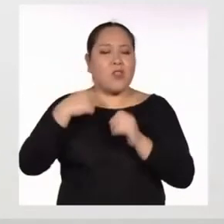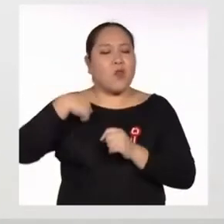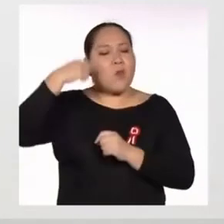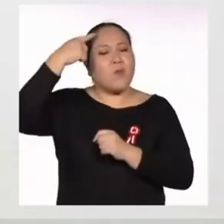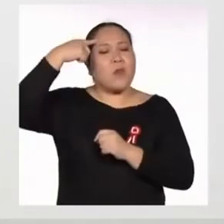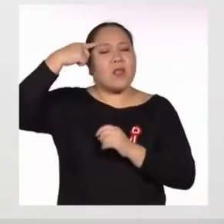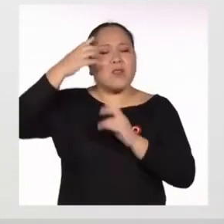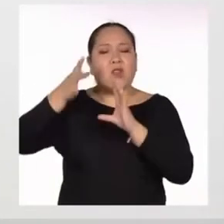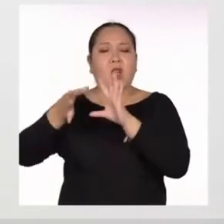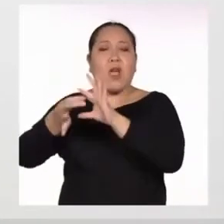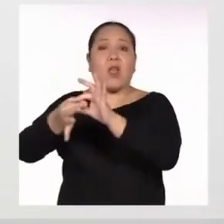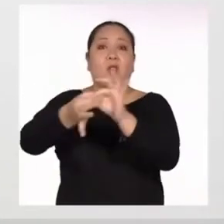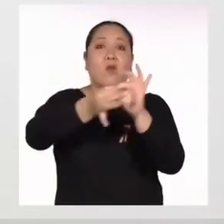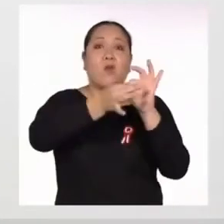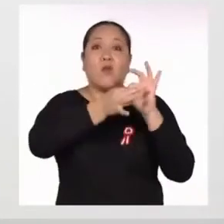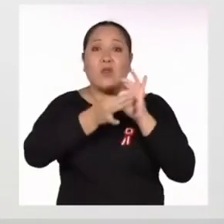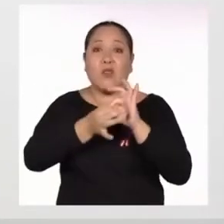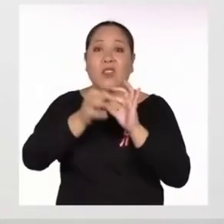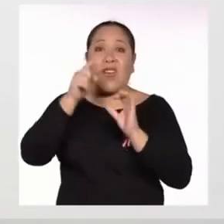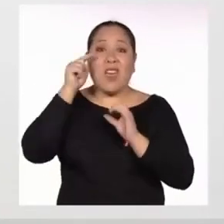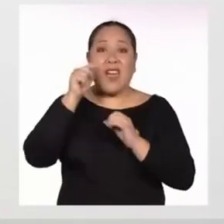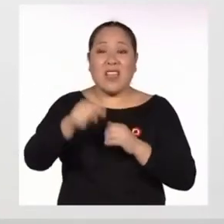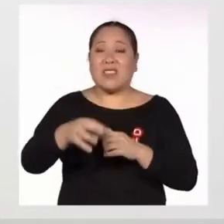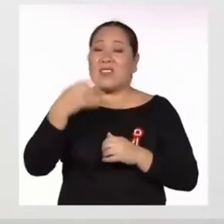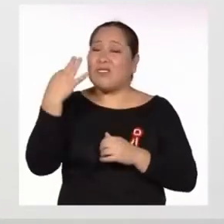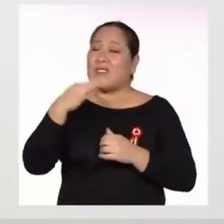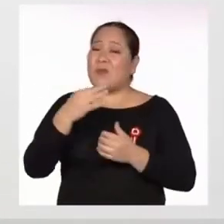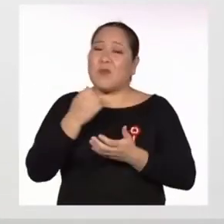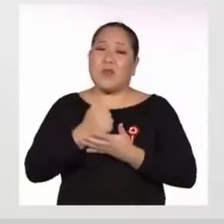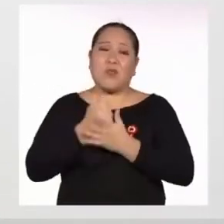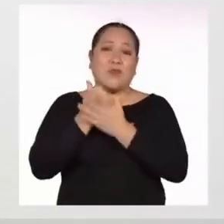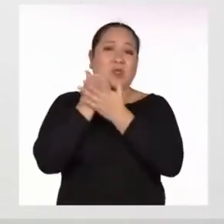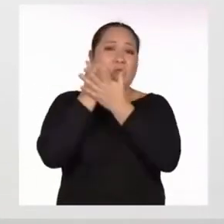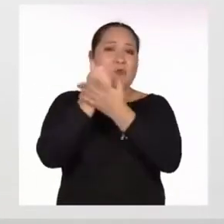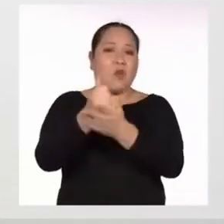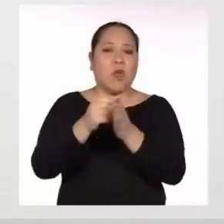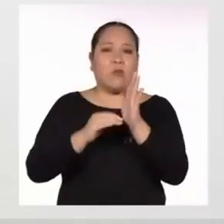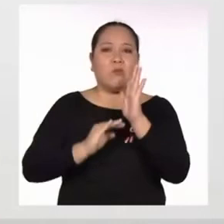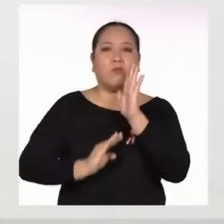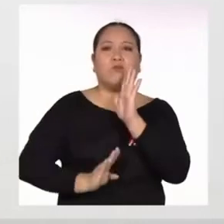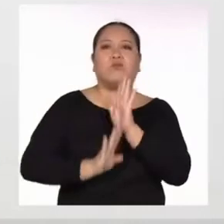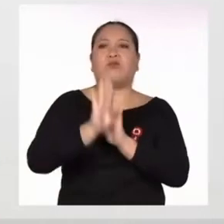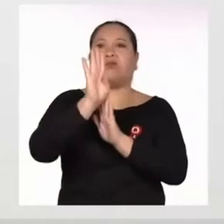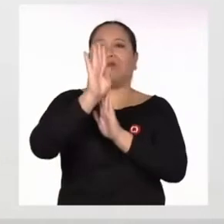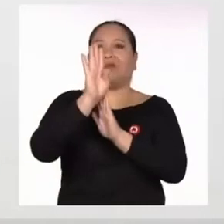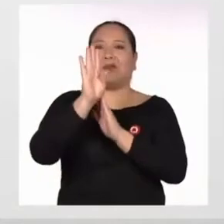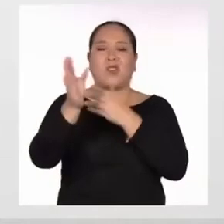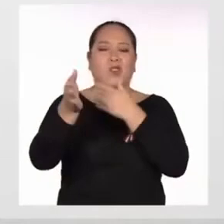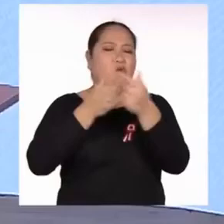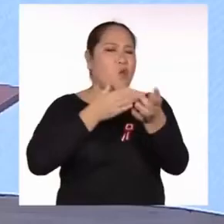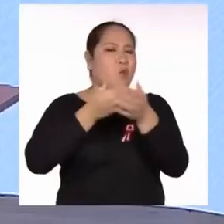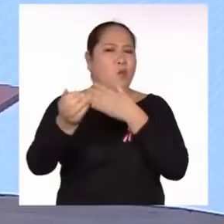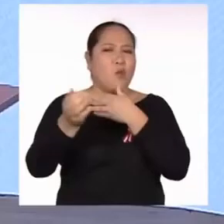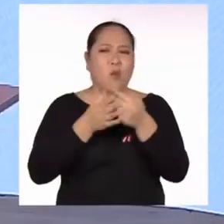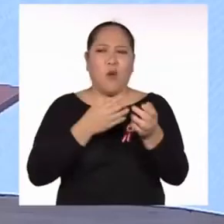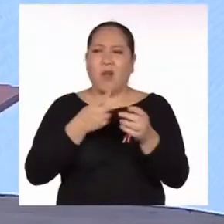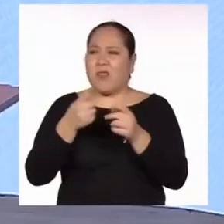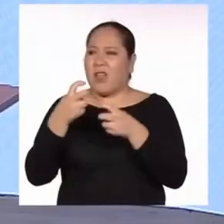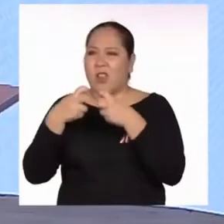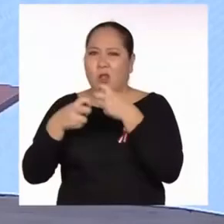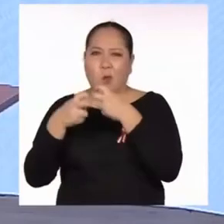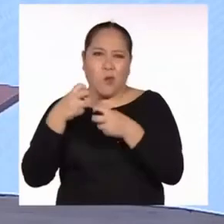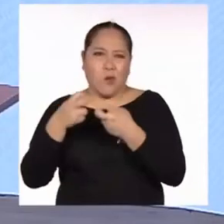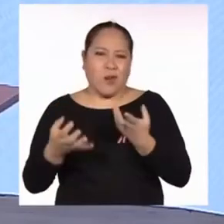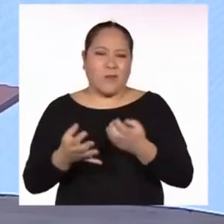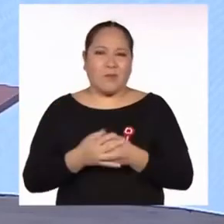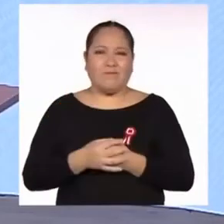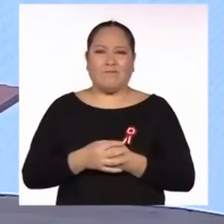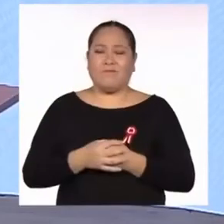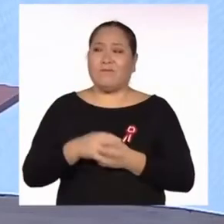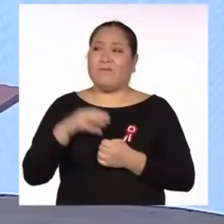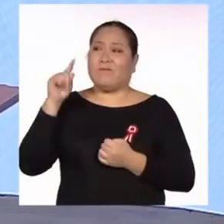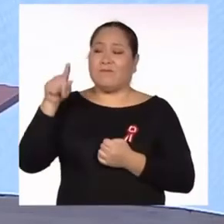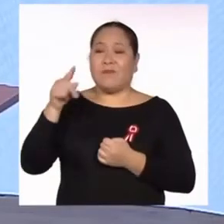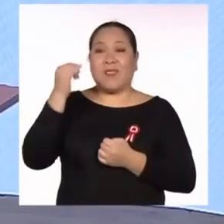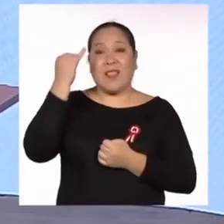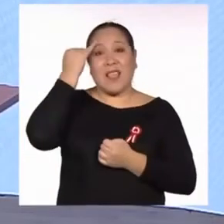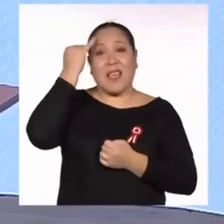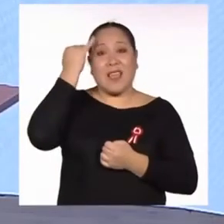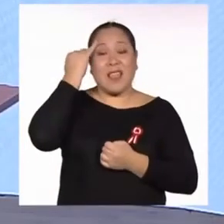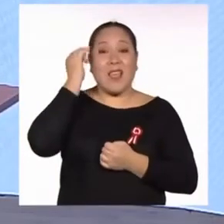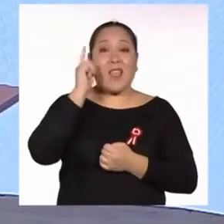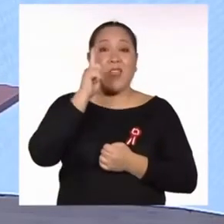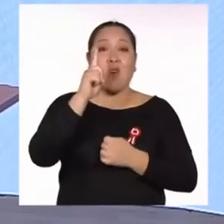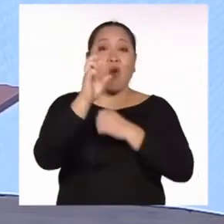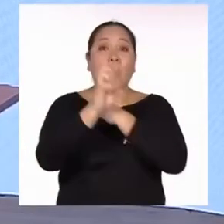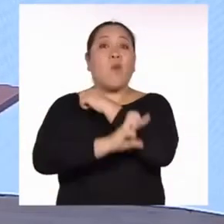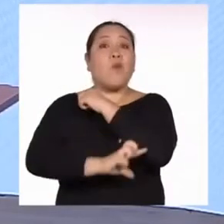en lo que siempre nos ha hecho salir adelante ante cualquier adversidad que increíble que la idea de un